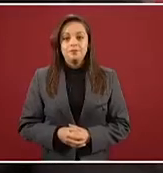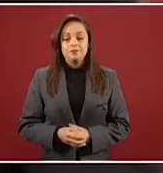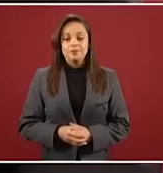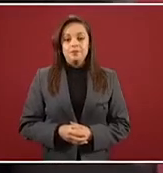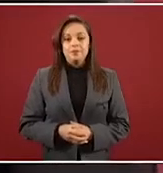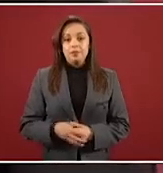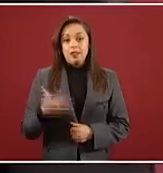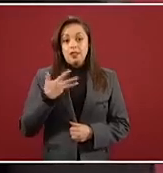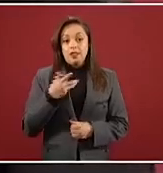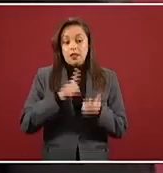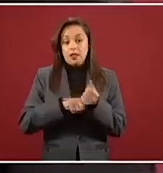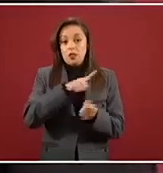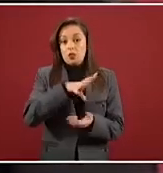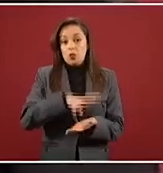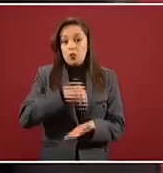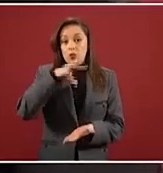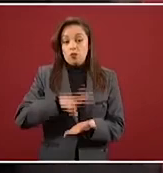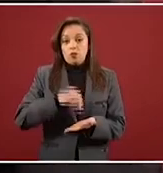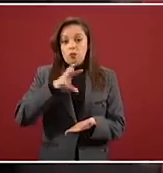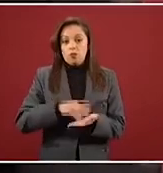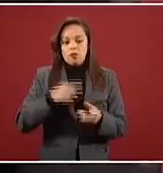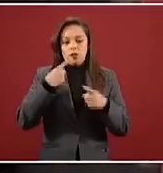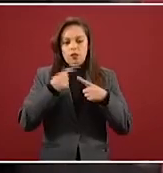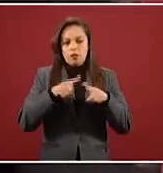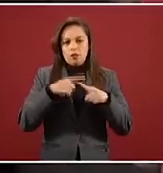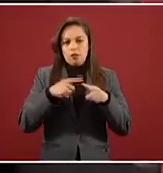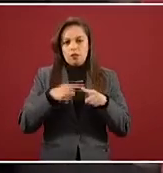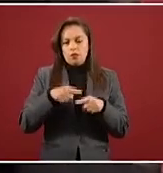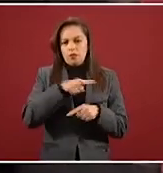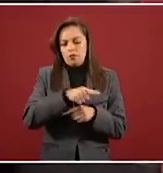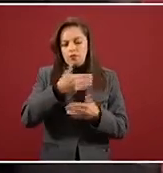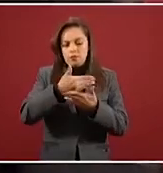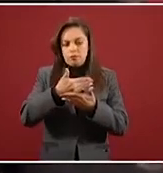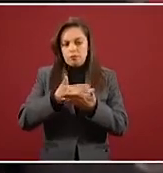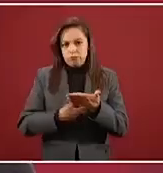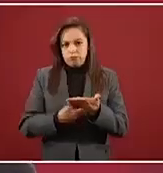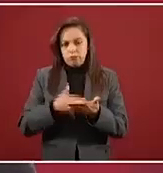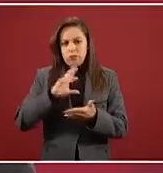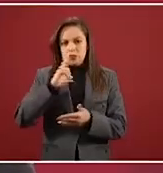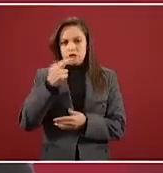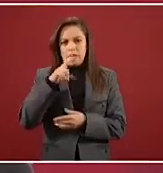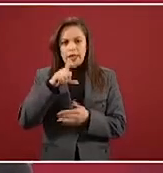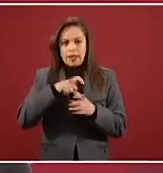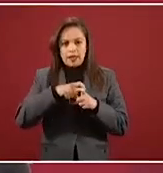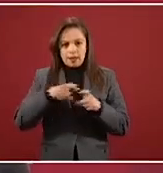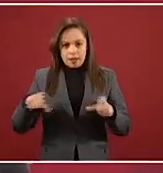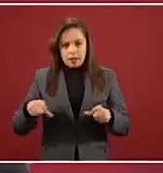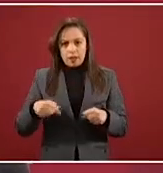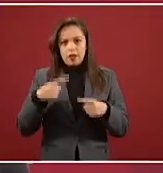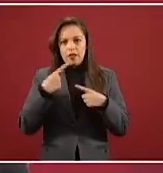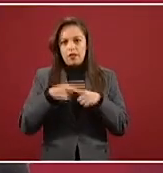copias de todas las pólizas de cheque, los estados de cuenta.